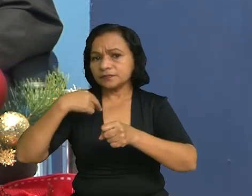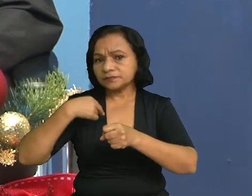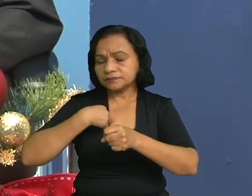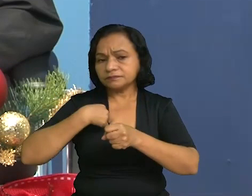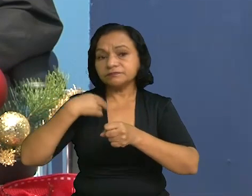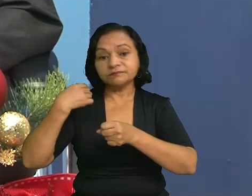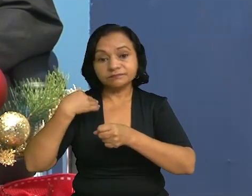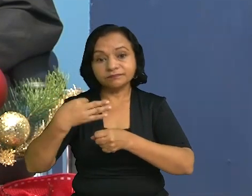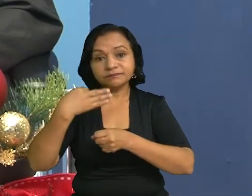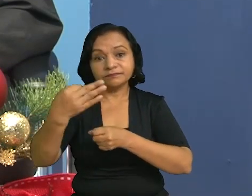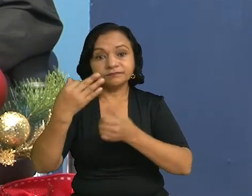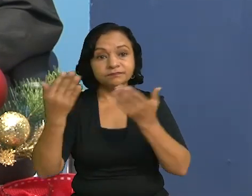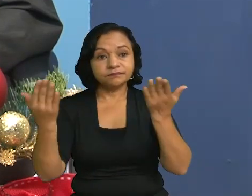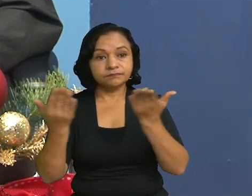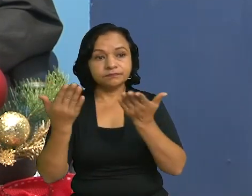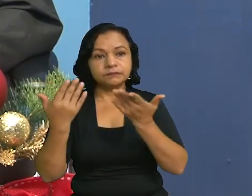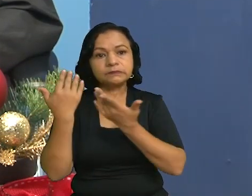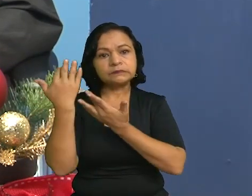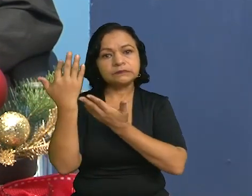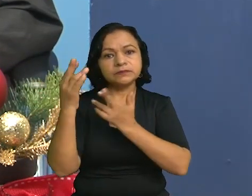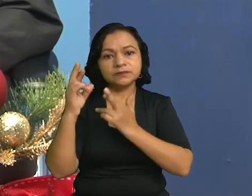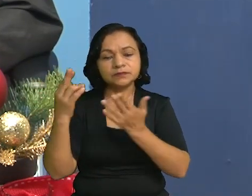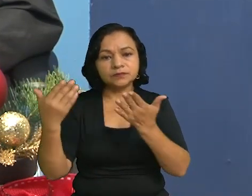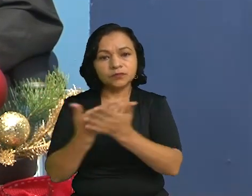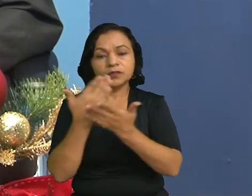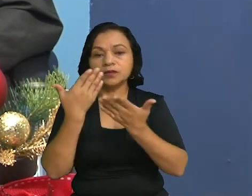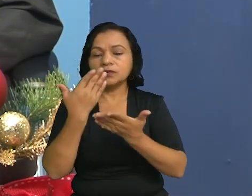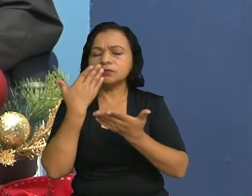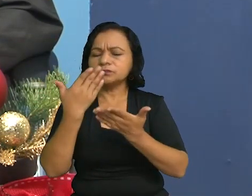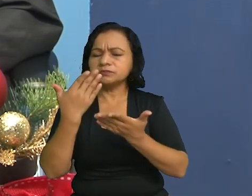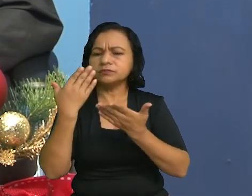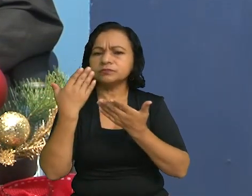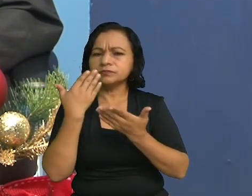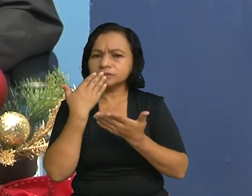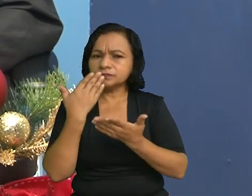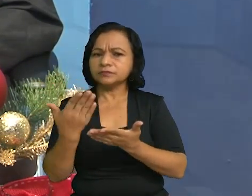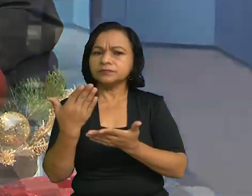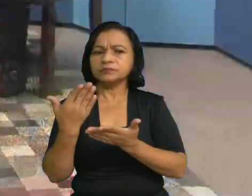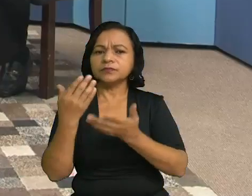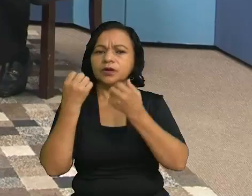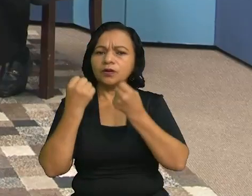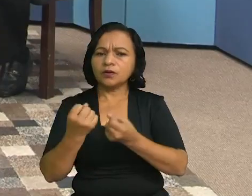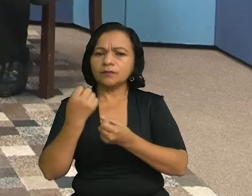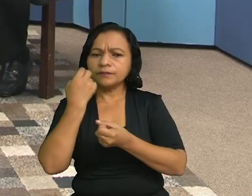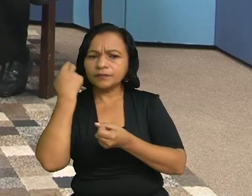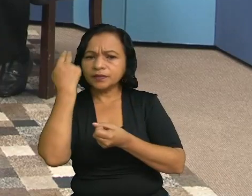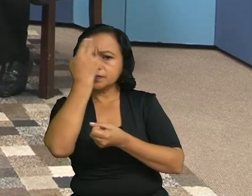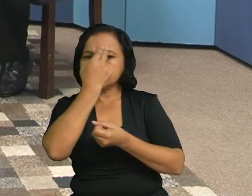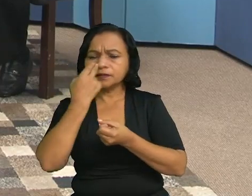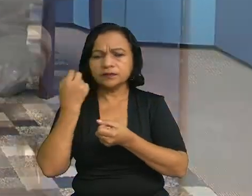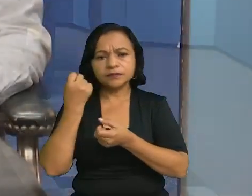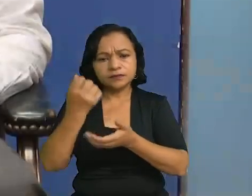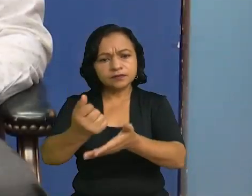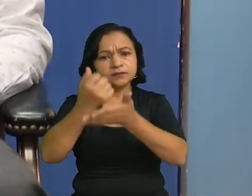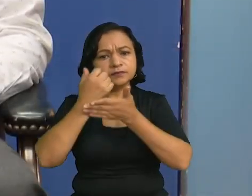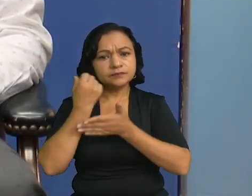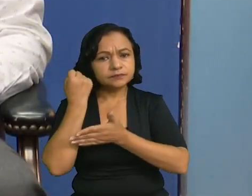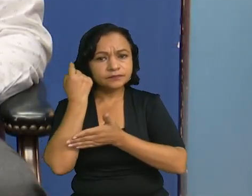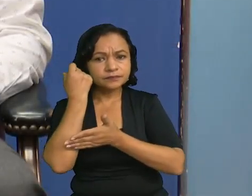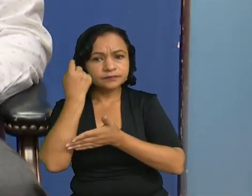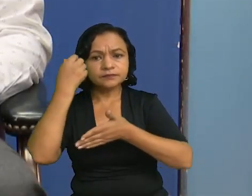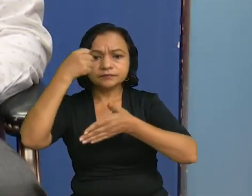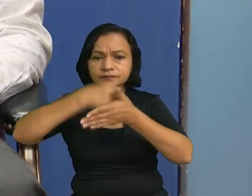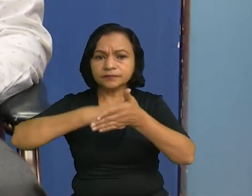tengamos esa esperanza victoriosa don virgilio compañero entender un poquito lo que ha implicado a nivel de esfuerzo